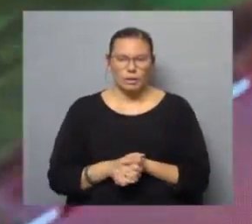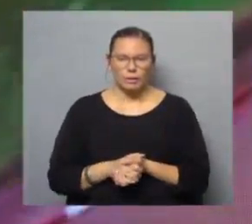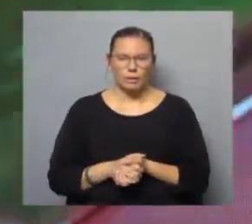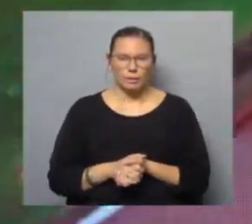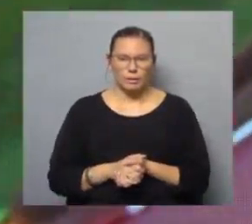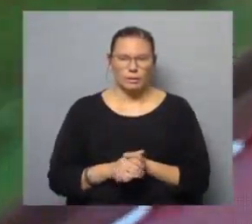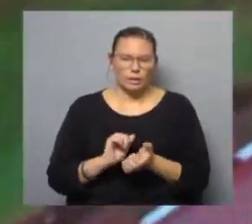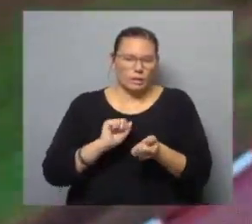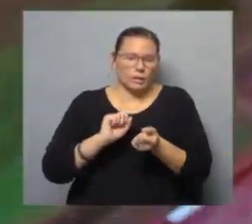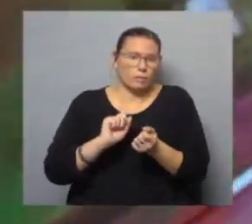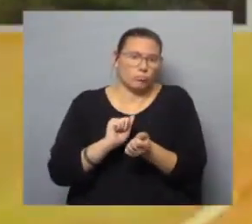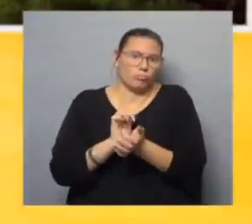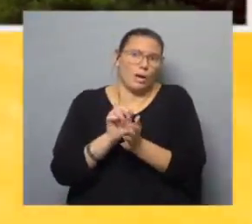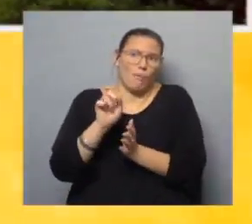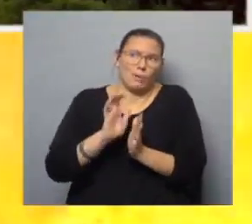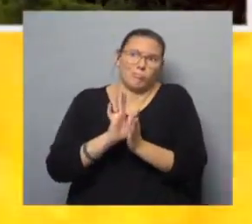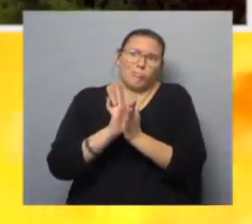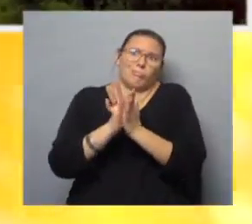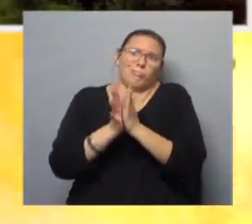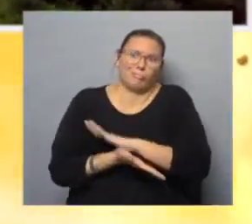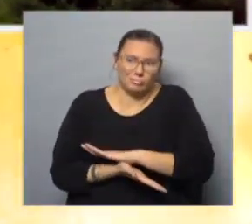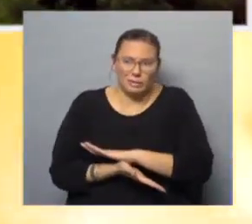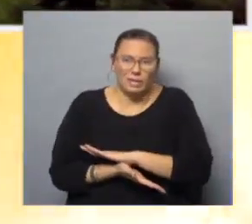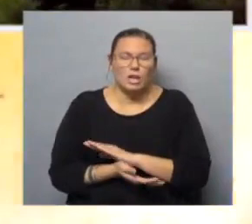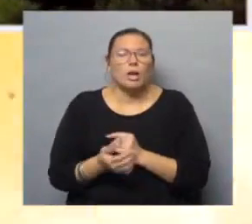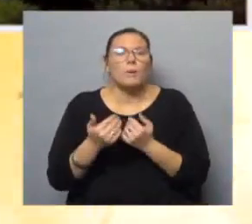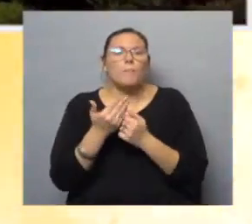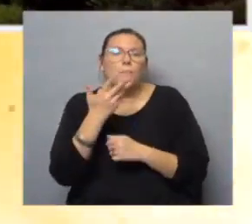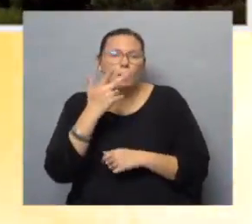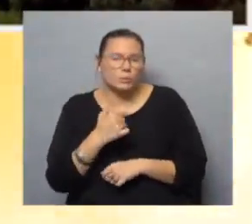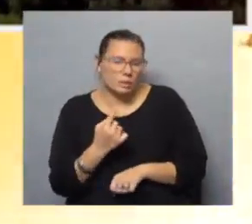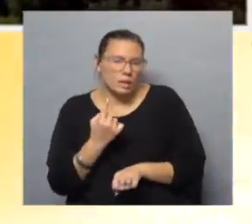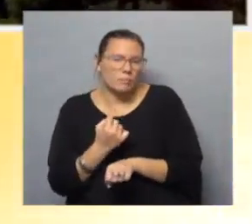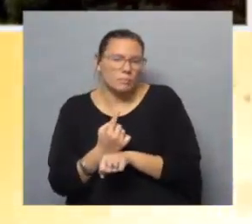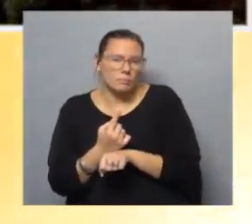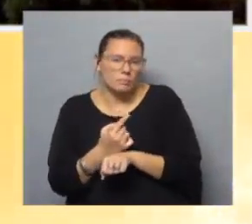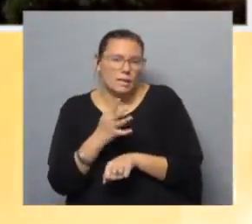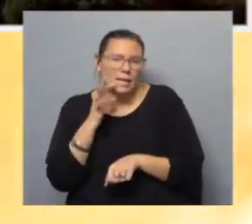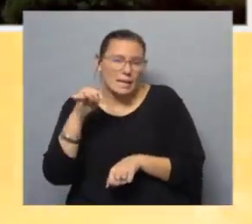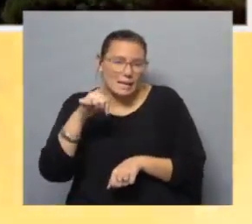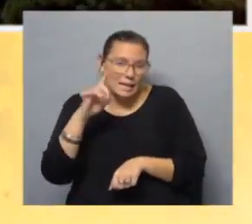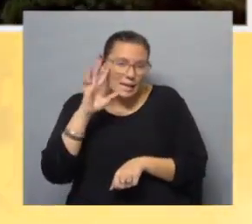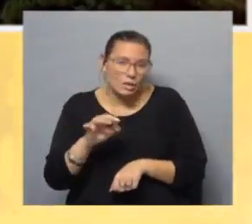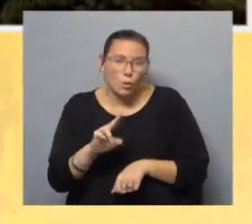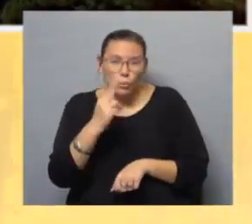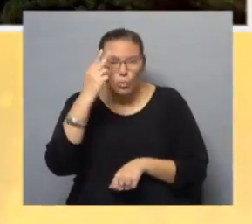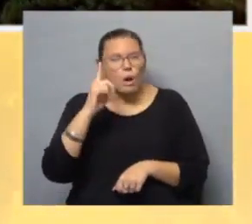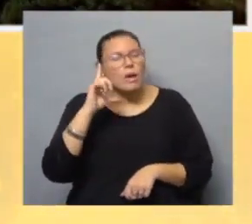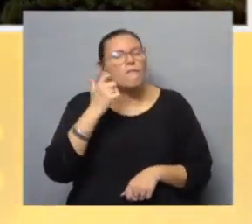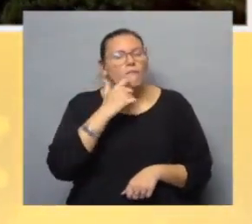el agotamiento del recurso, me gustaría inicialmente decir que creo que en Uruguay todavía estamos bastante